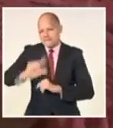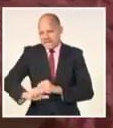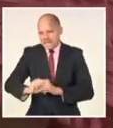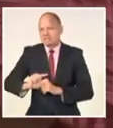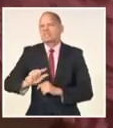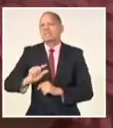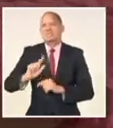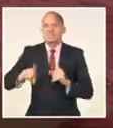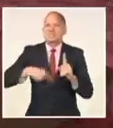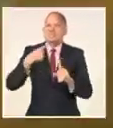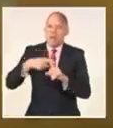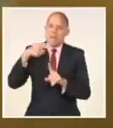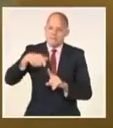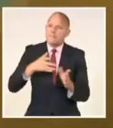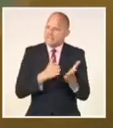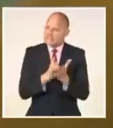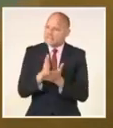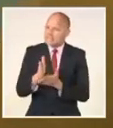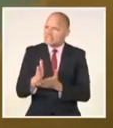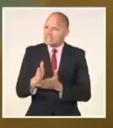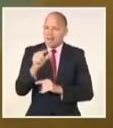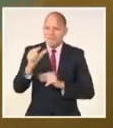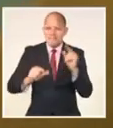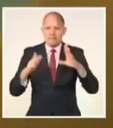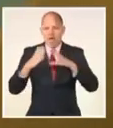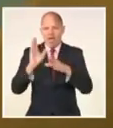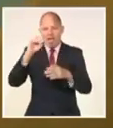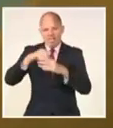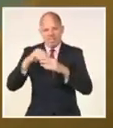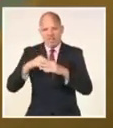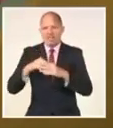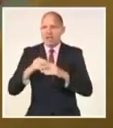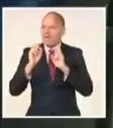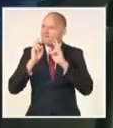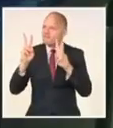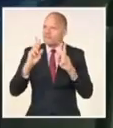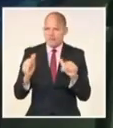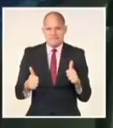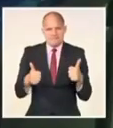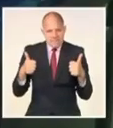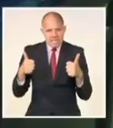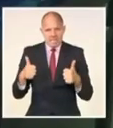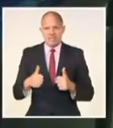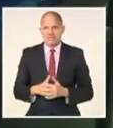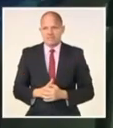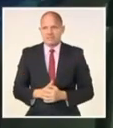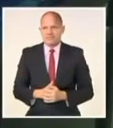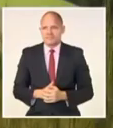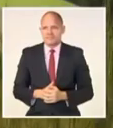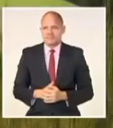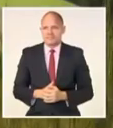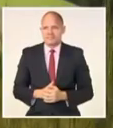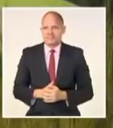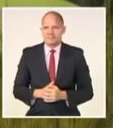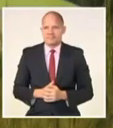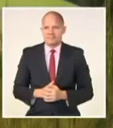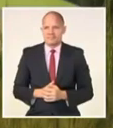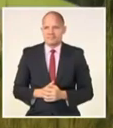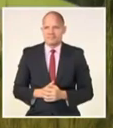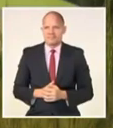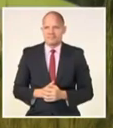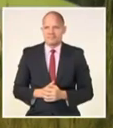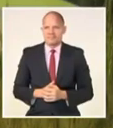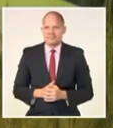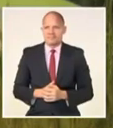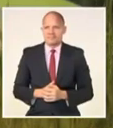vez contribuyen a mejorar la calidad de vida de las familias. Desde el centro de Cuba,